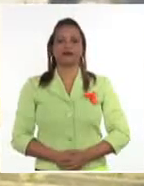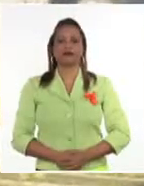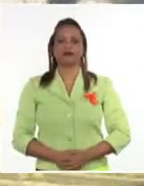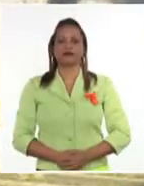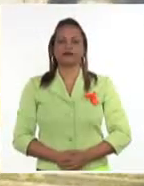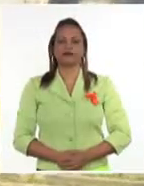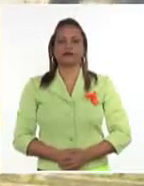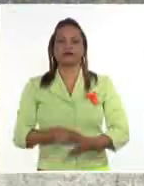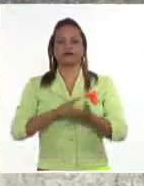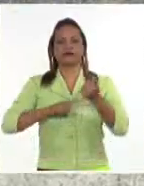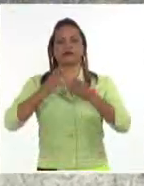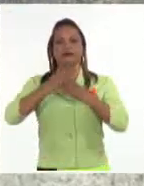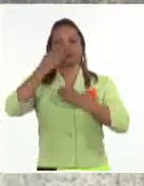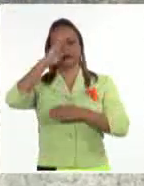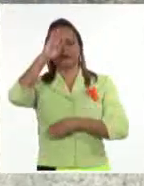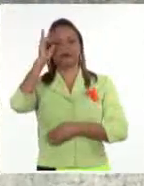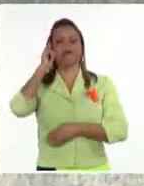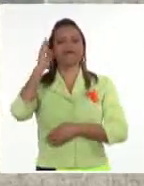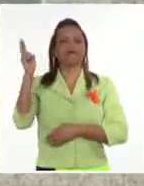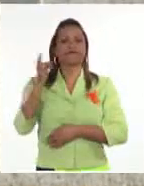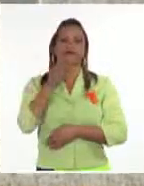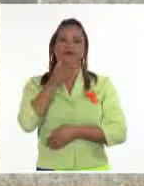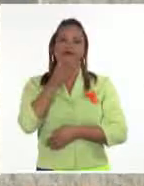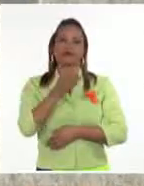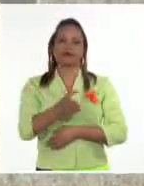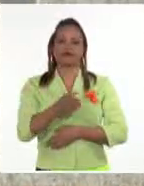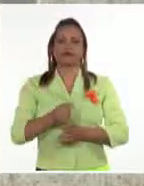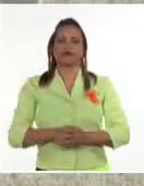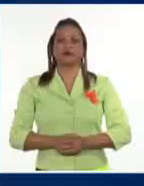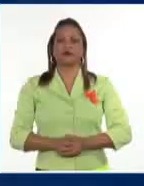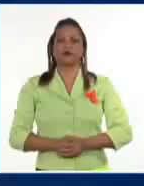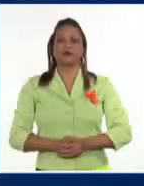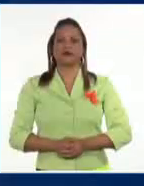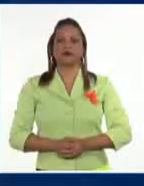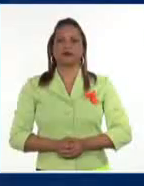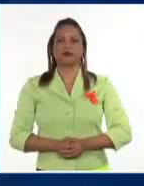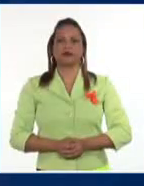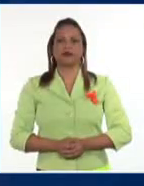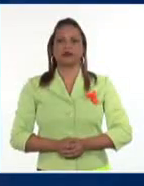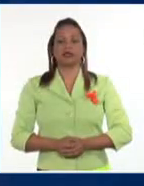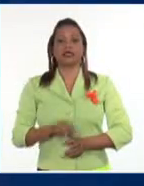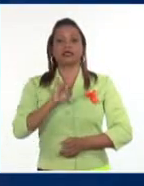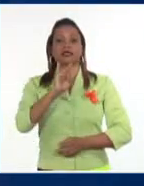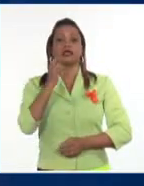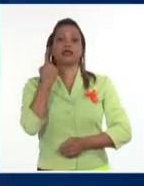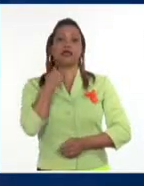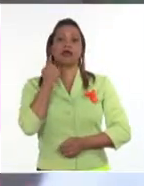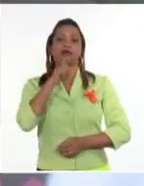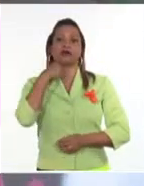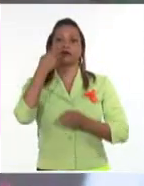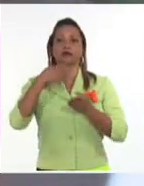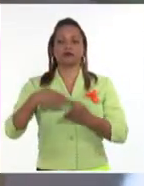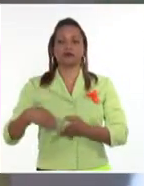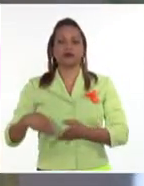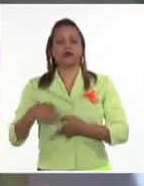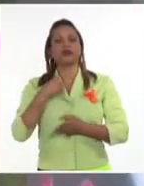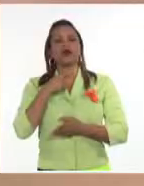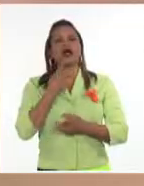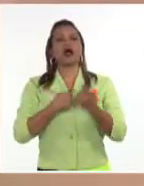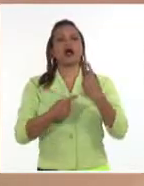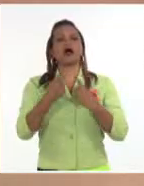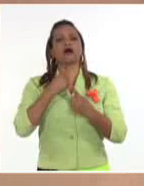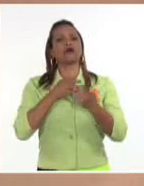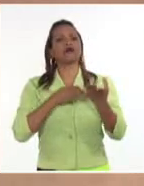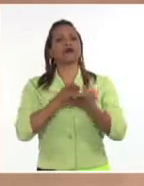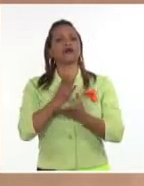Santiago de Cuba rinde homenaje al eterno comandante Fidel Castro Ruz, quien a 7 años de su desaparición física vive en el alma de un país